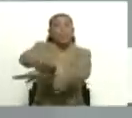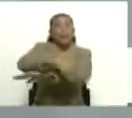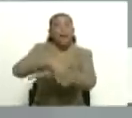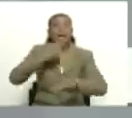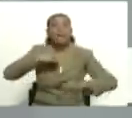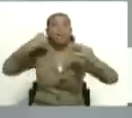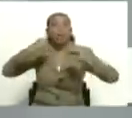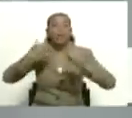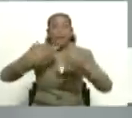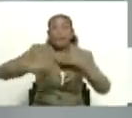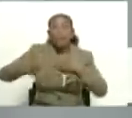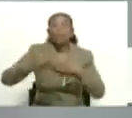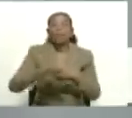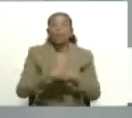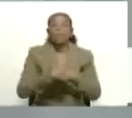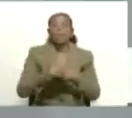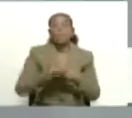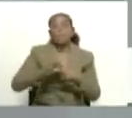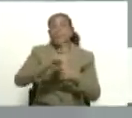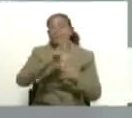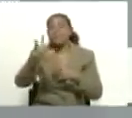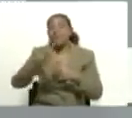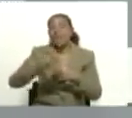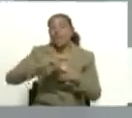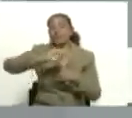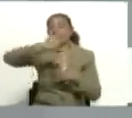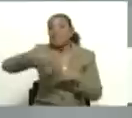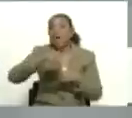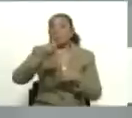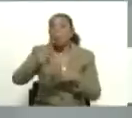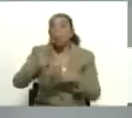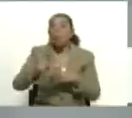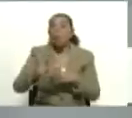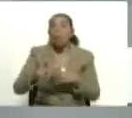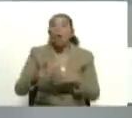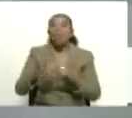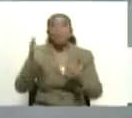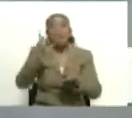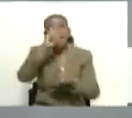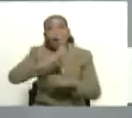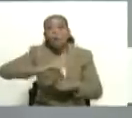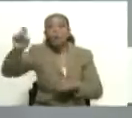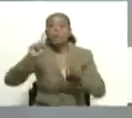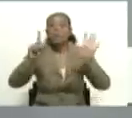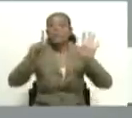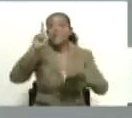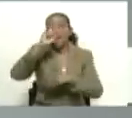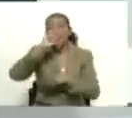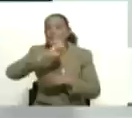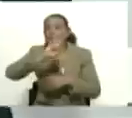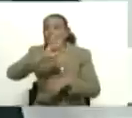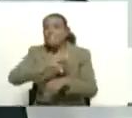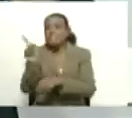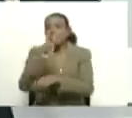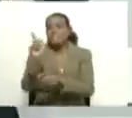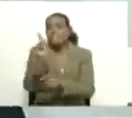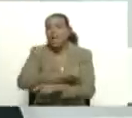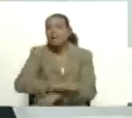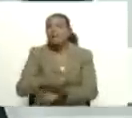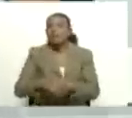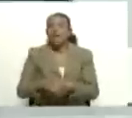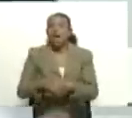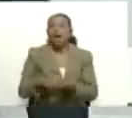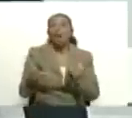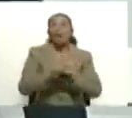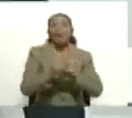del próximo martes 23 de julio, que se realizará con motivo de la conmemoración de los 6 meses de la juramentación del presidente